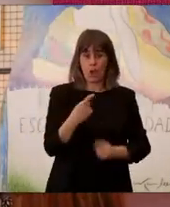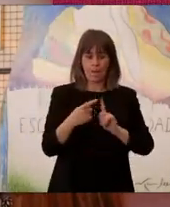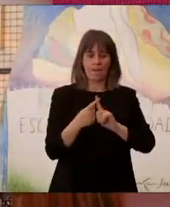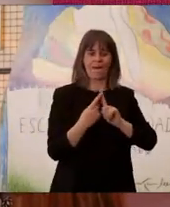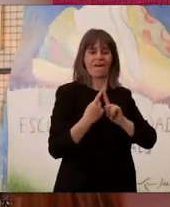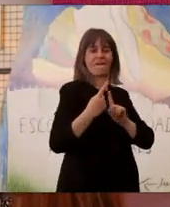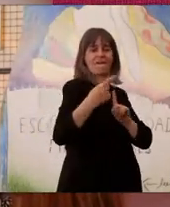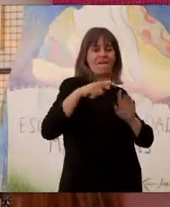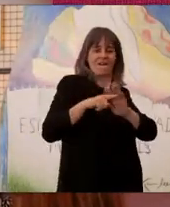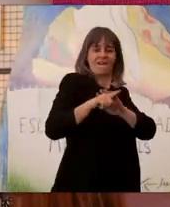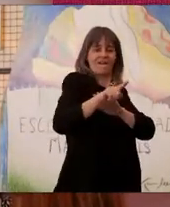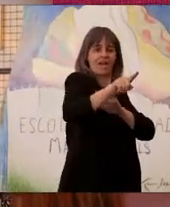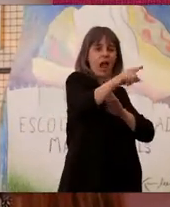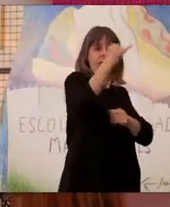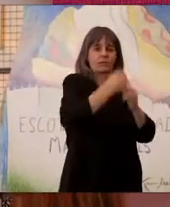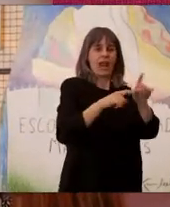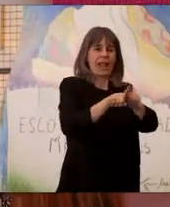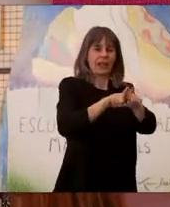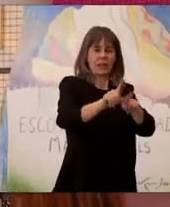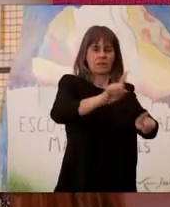todas las críticas y